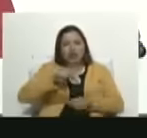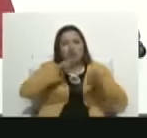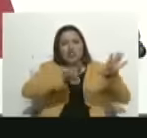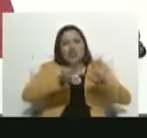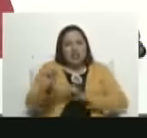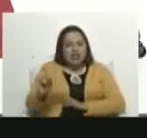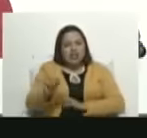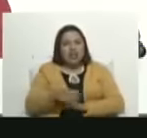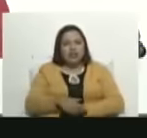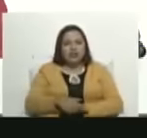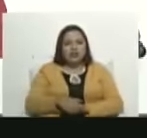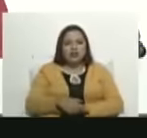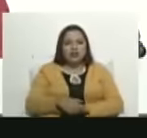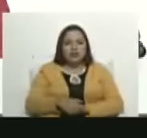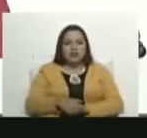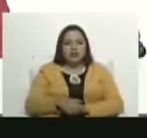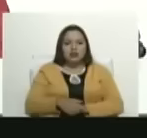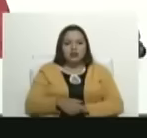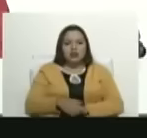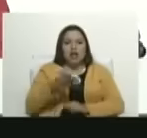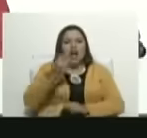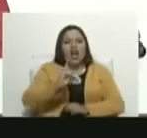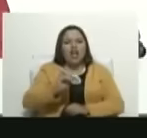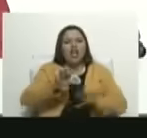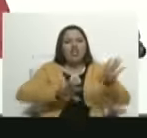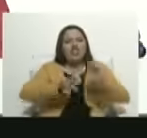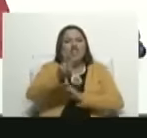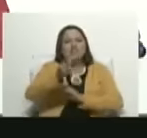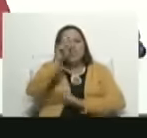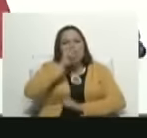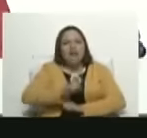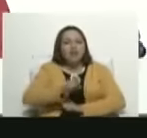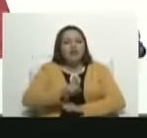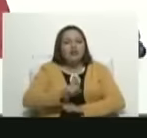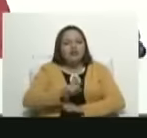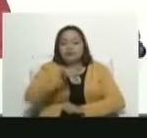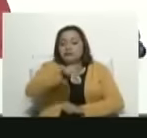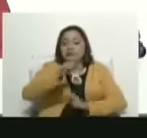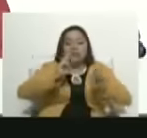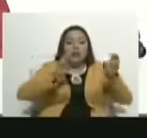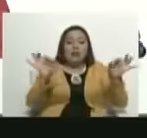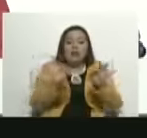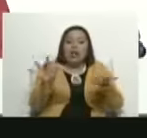metieron 12 años de prórroga que ese tema no se tocaba.